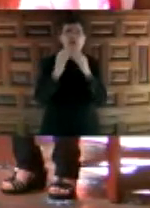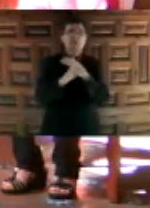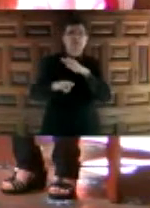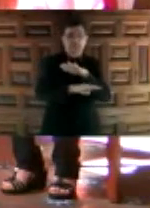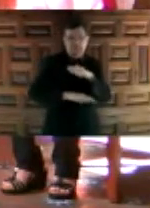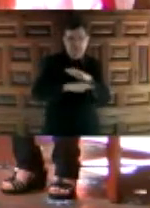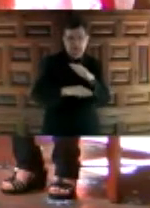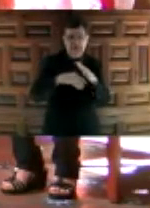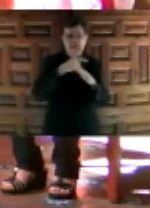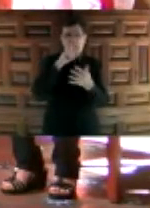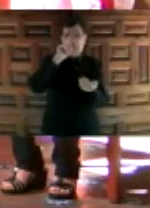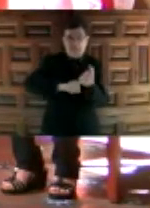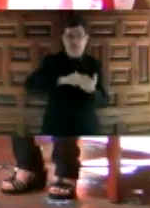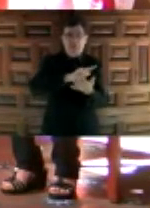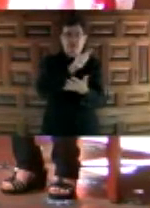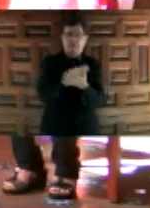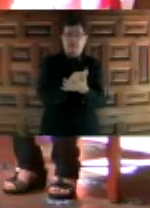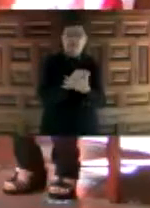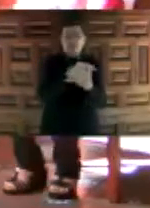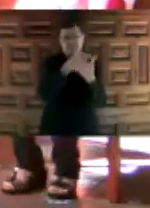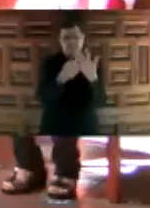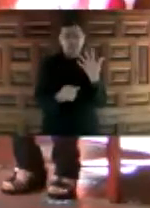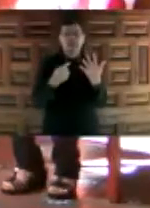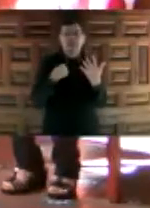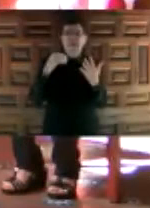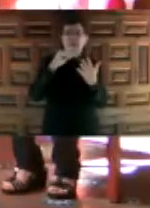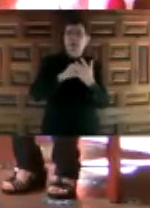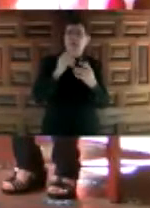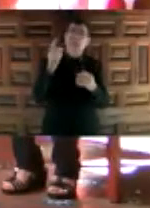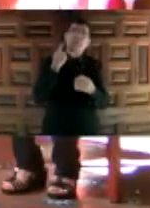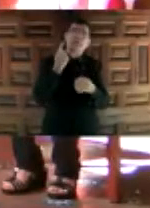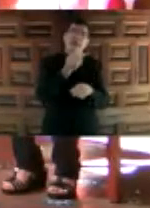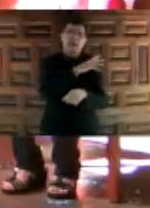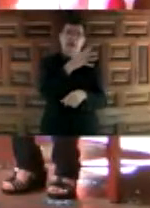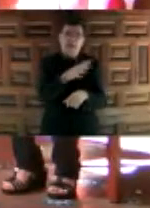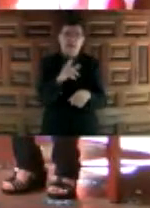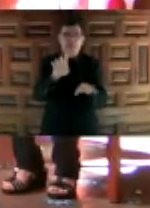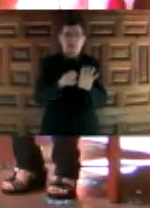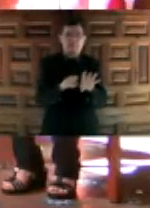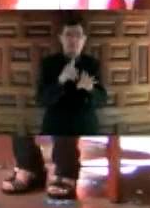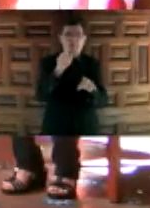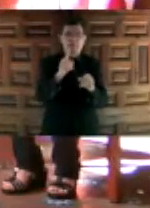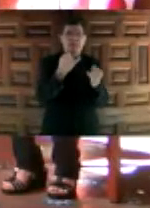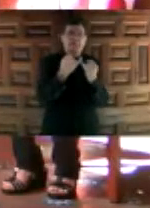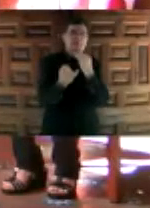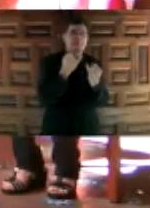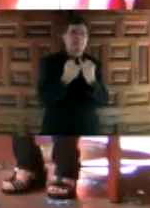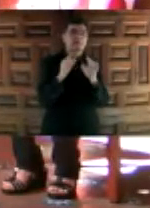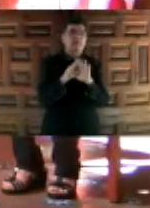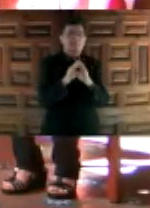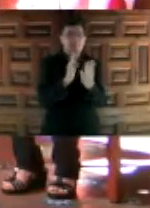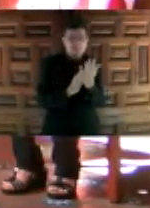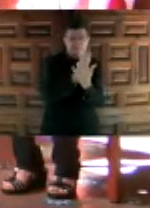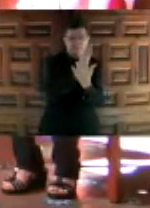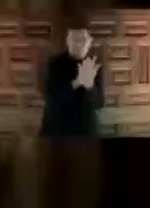5 grandes principios dentro de la ley que se desprenden del marco de política general de Estado como una suerte de ejes